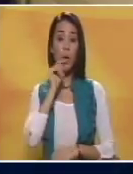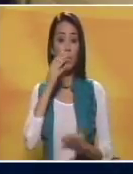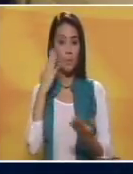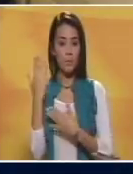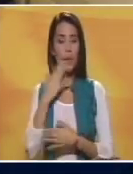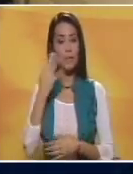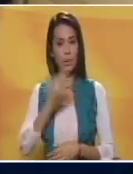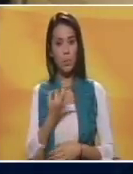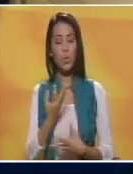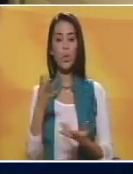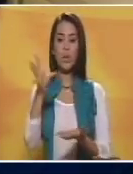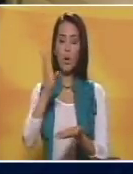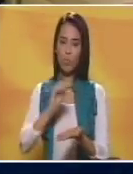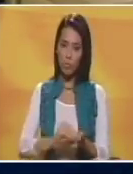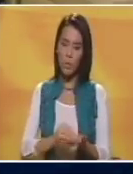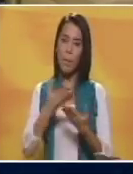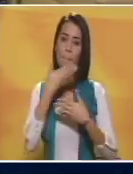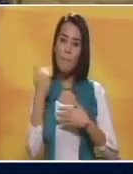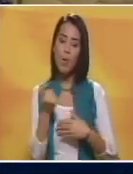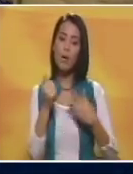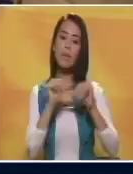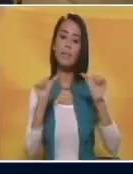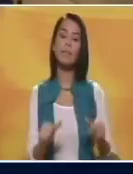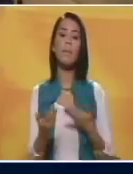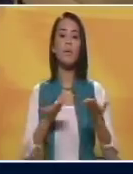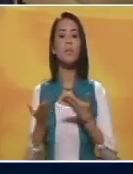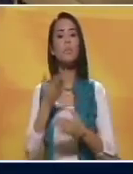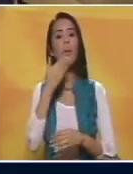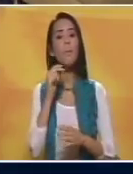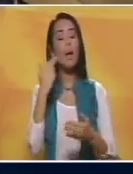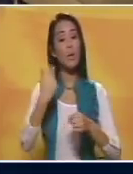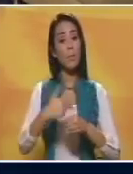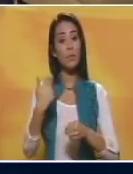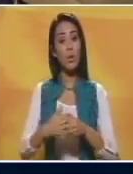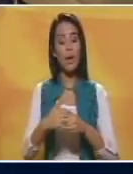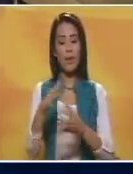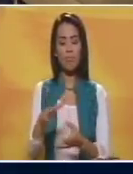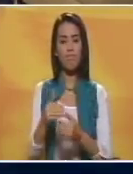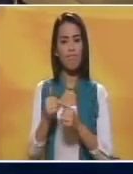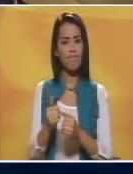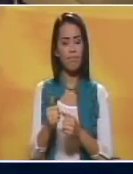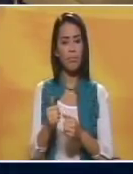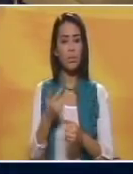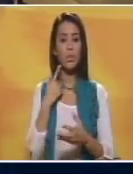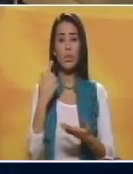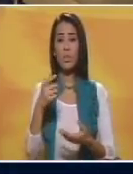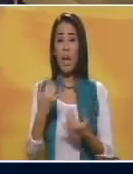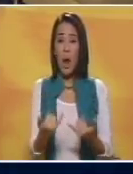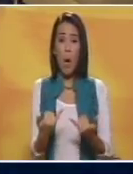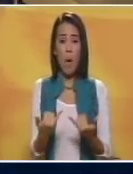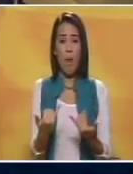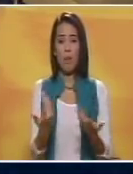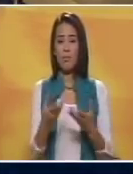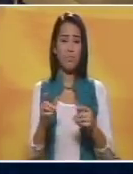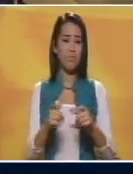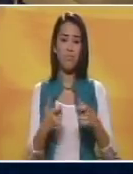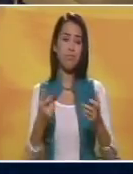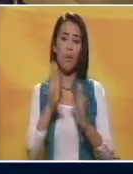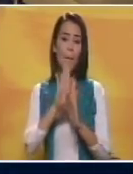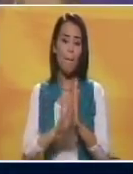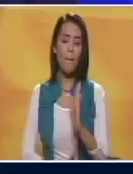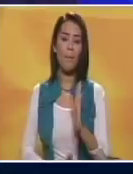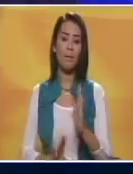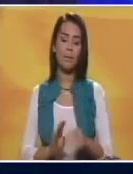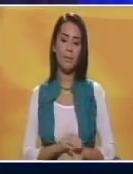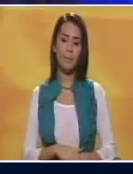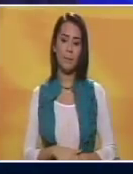sistema educativo es necesario rescatar la producción petrolera que, según dice, está a punto del colapso. Aseguró que es momento de privatizar